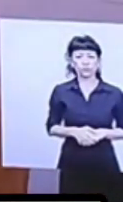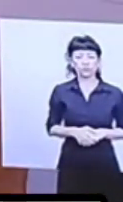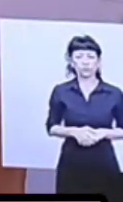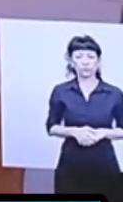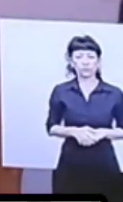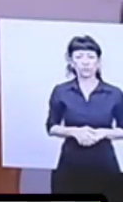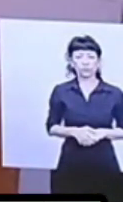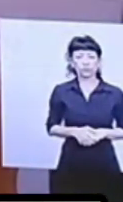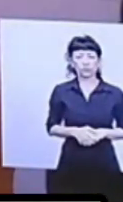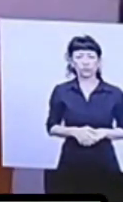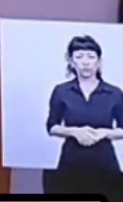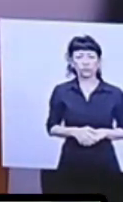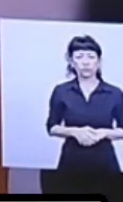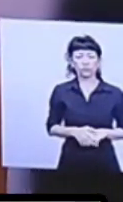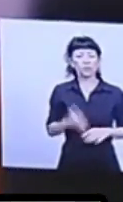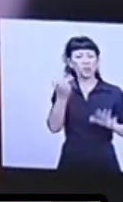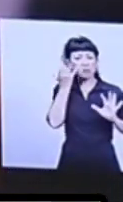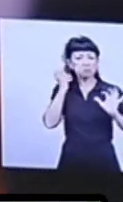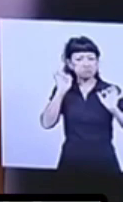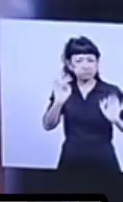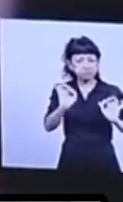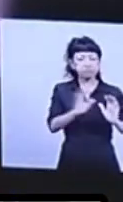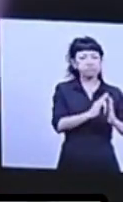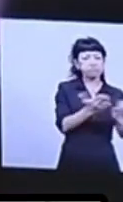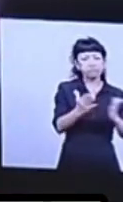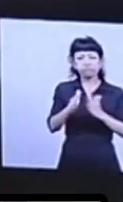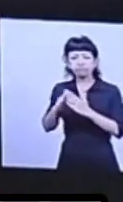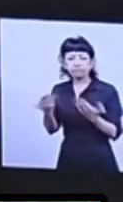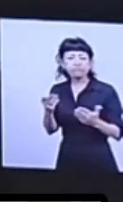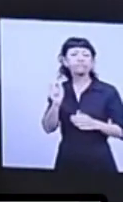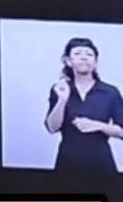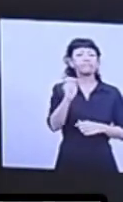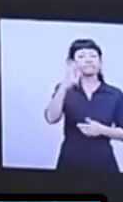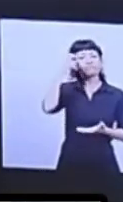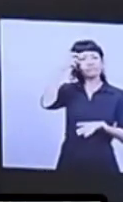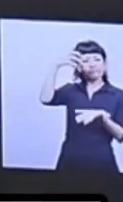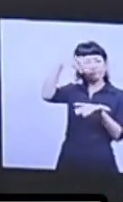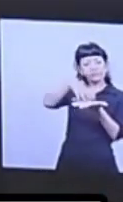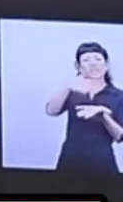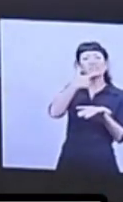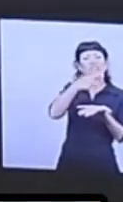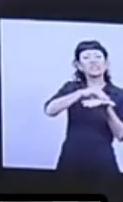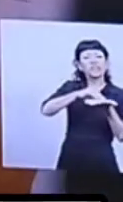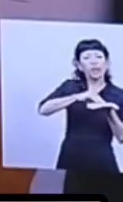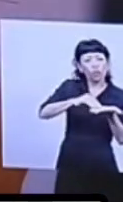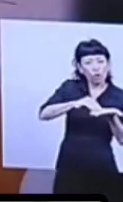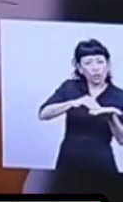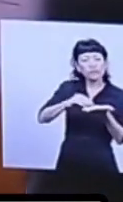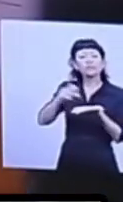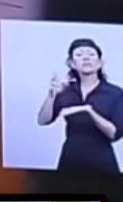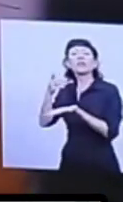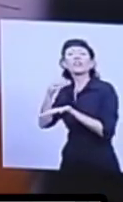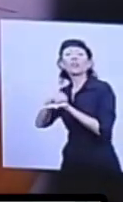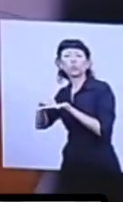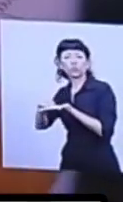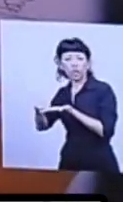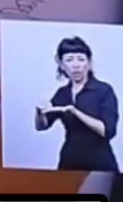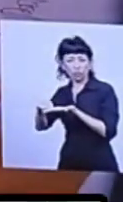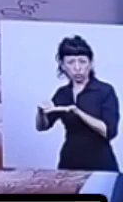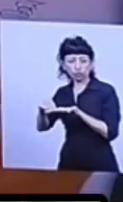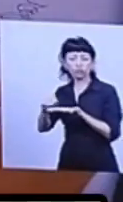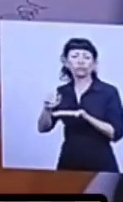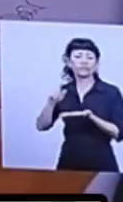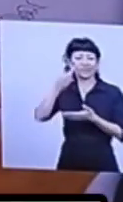vill Send firmas en los libros de honor de la honorable cámara de senadores y honorable cámara de